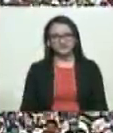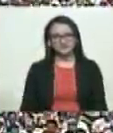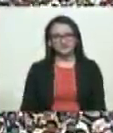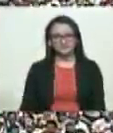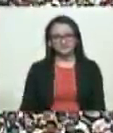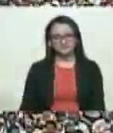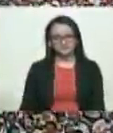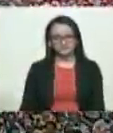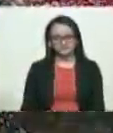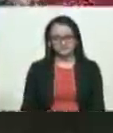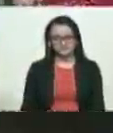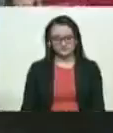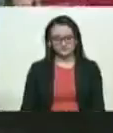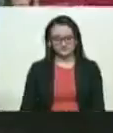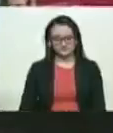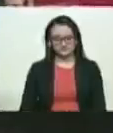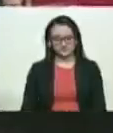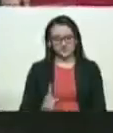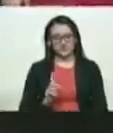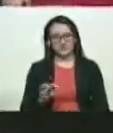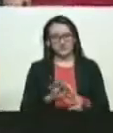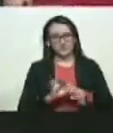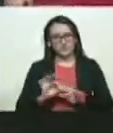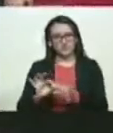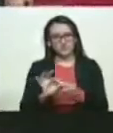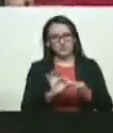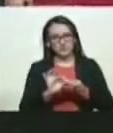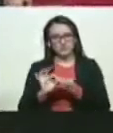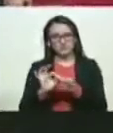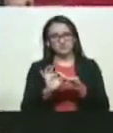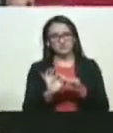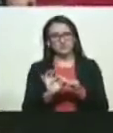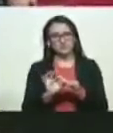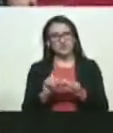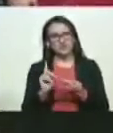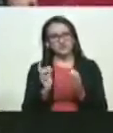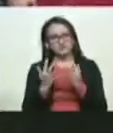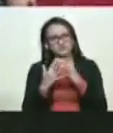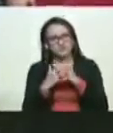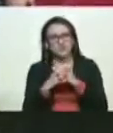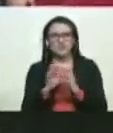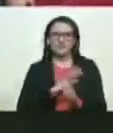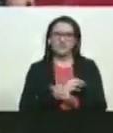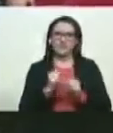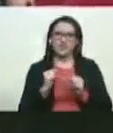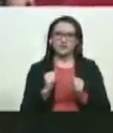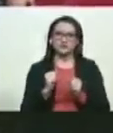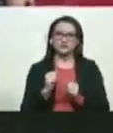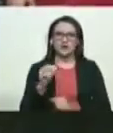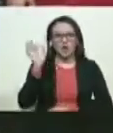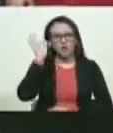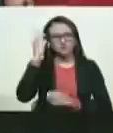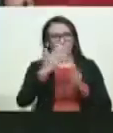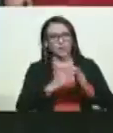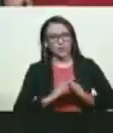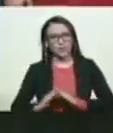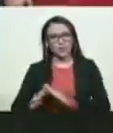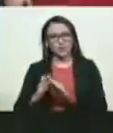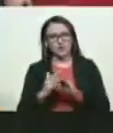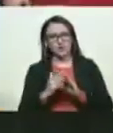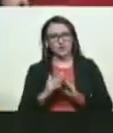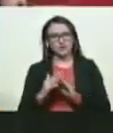tenemos que unirnos más tenemos que unir las fuerzas populares los consejos comunales